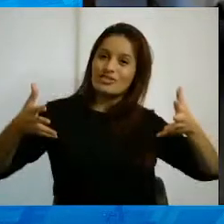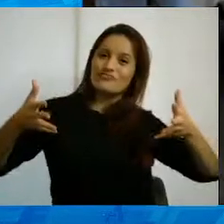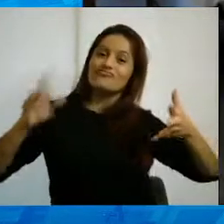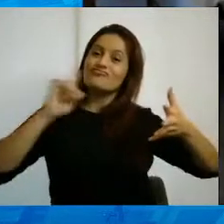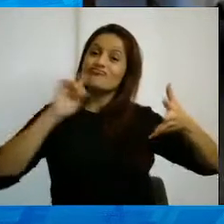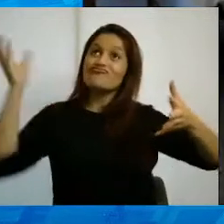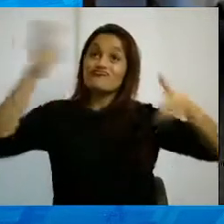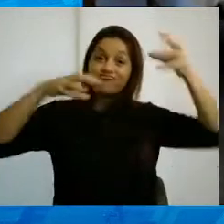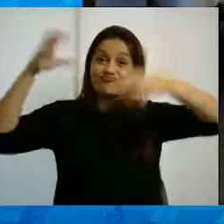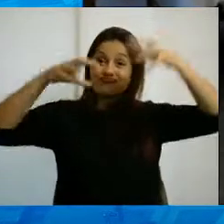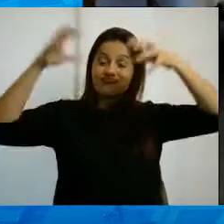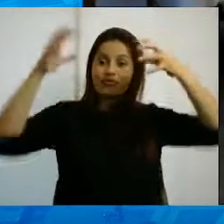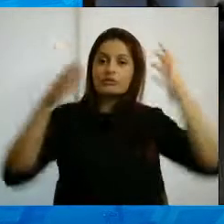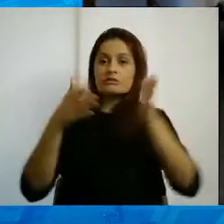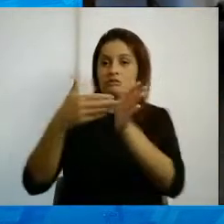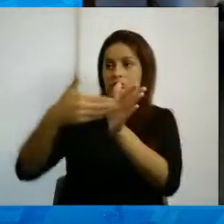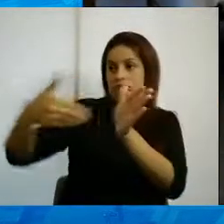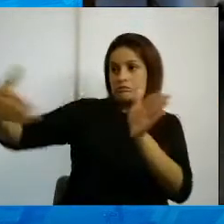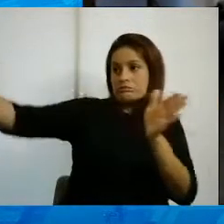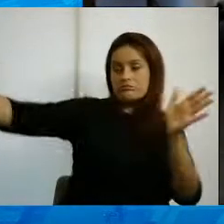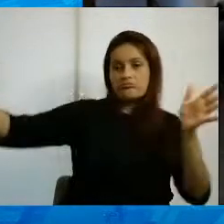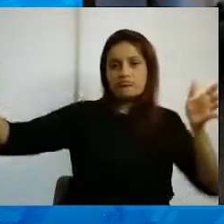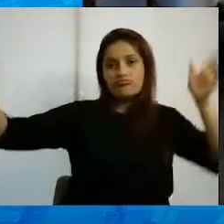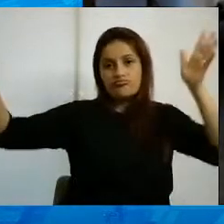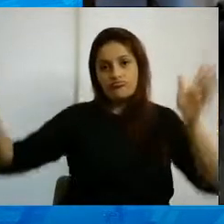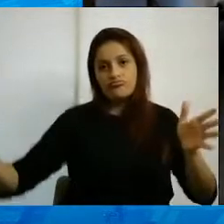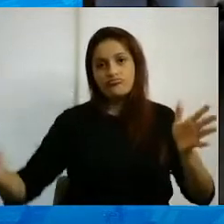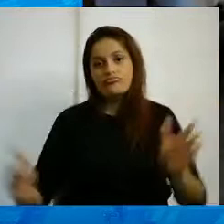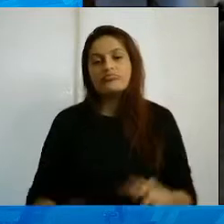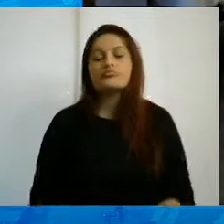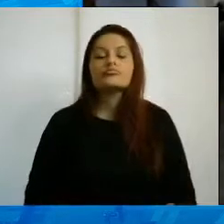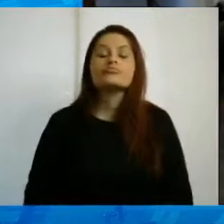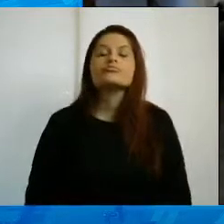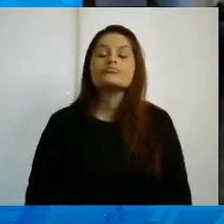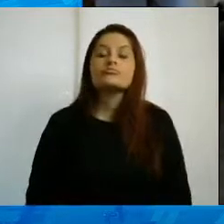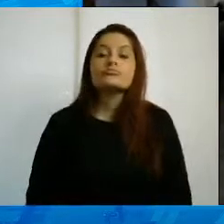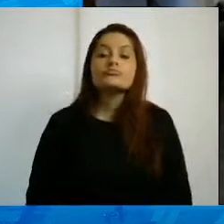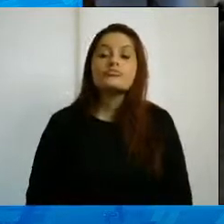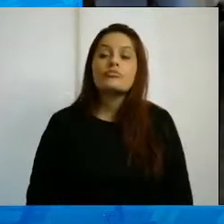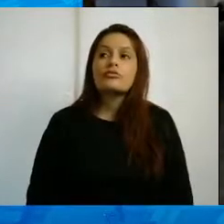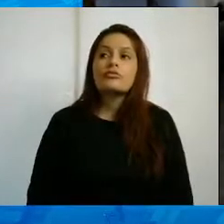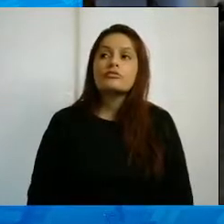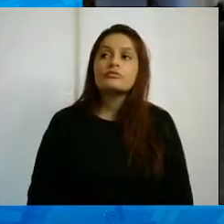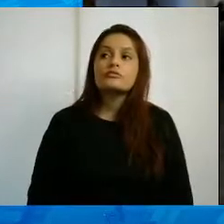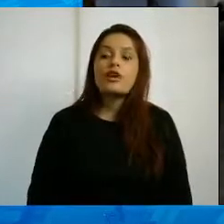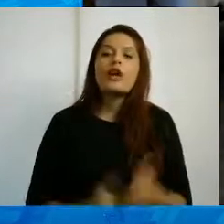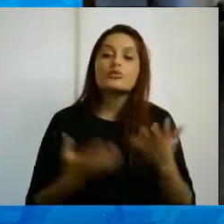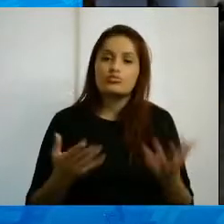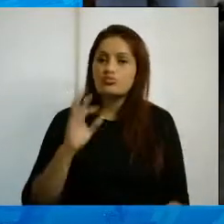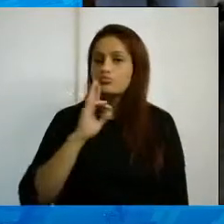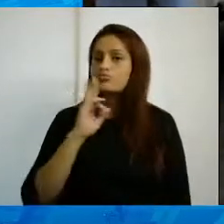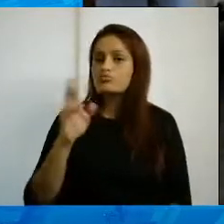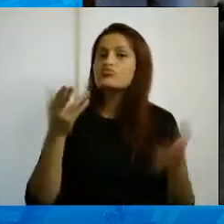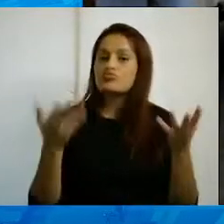de longitud y tonelaje. Eso, alcaldesa. Muchas